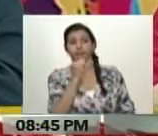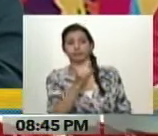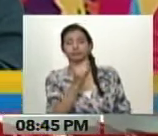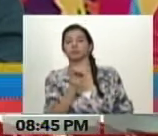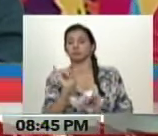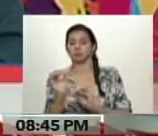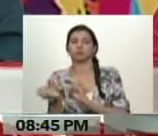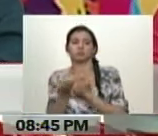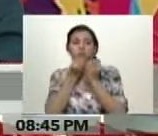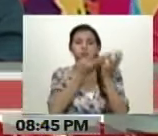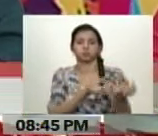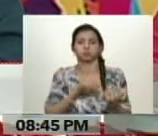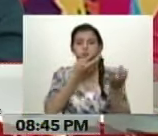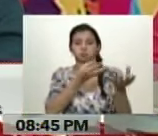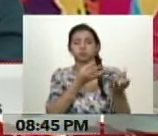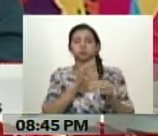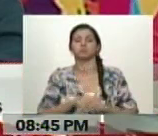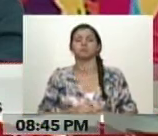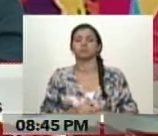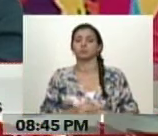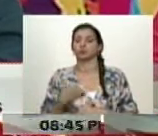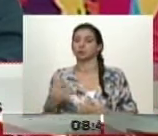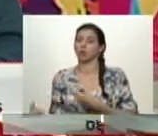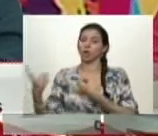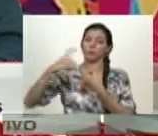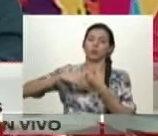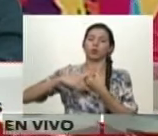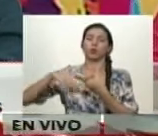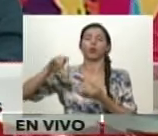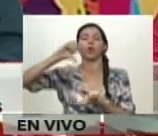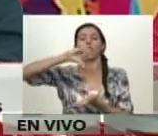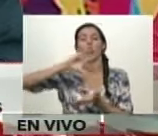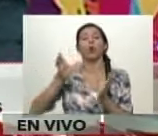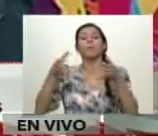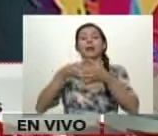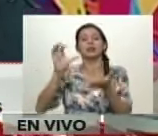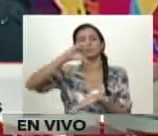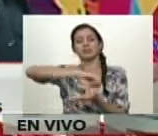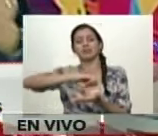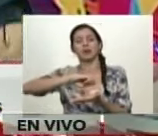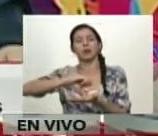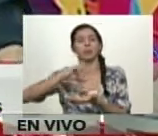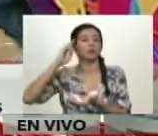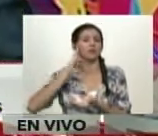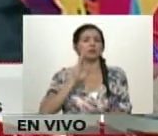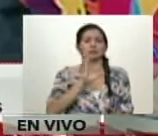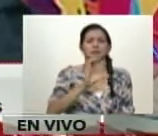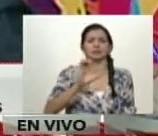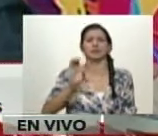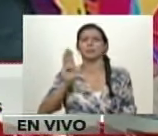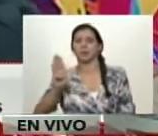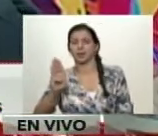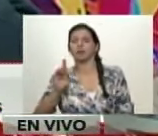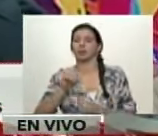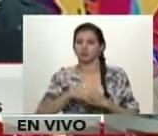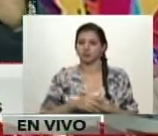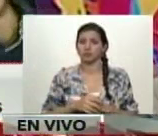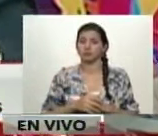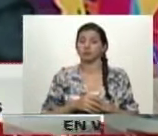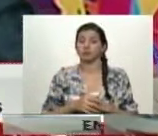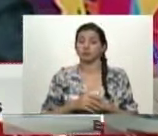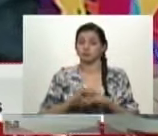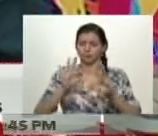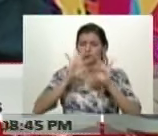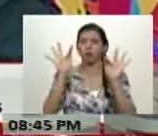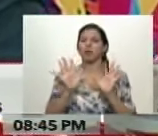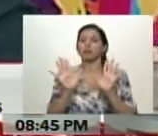compañeros yo los incorporo en el Comando Central Bolivariano, que debe ser la estructura que en toda esta